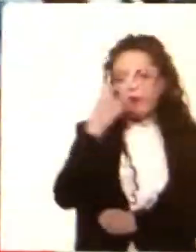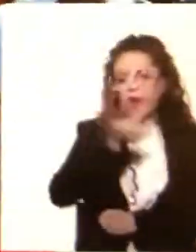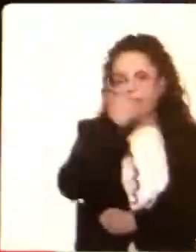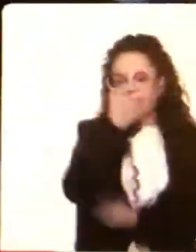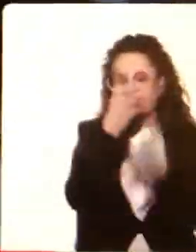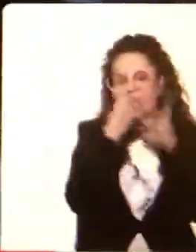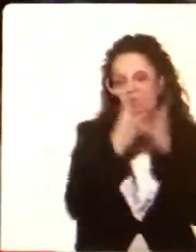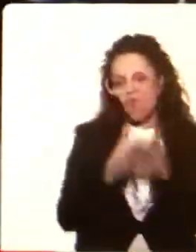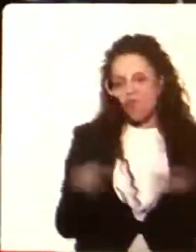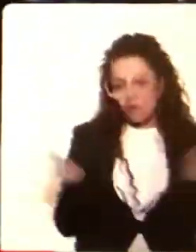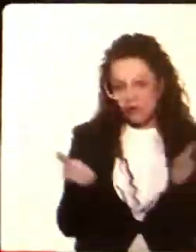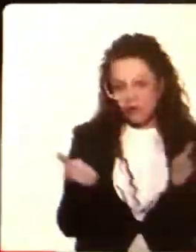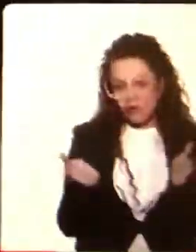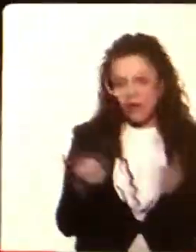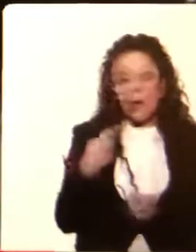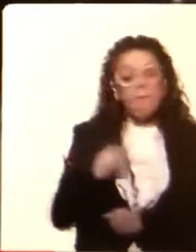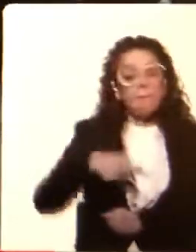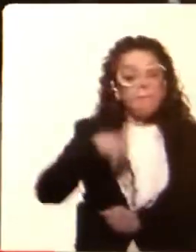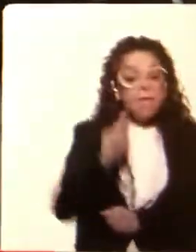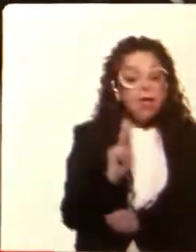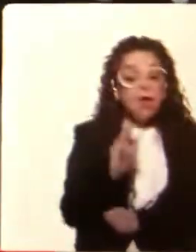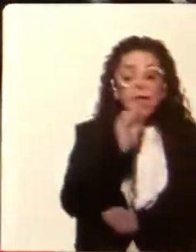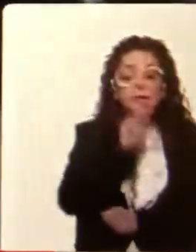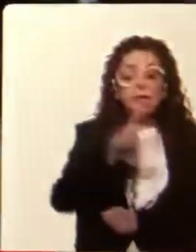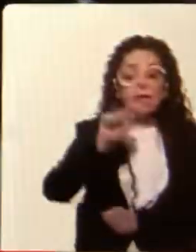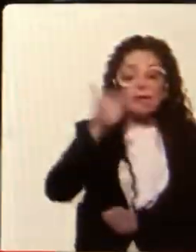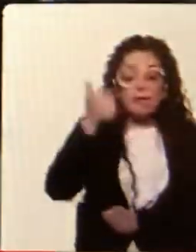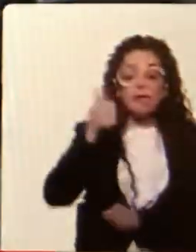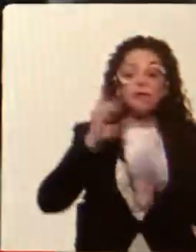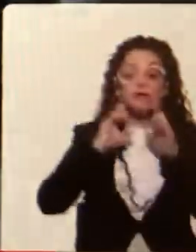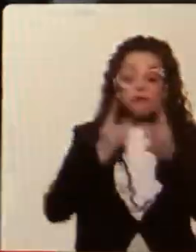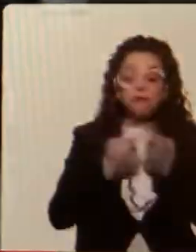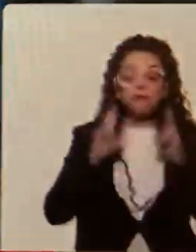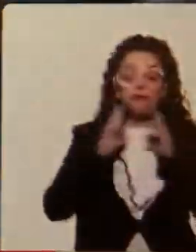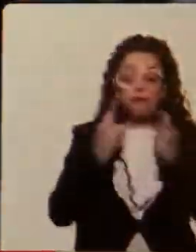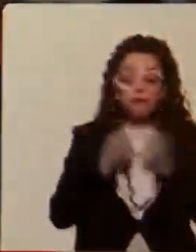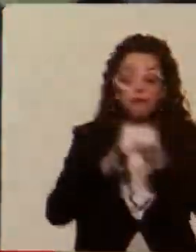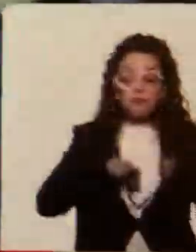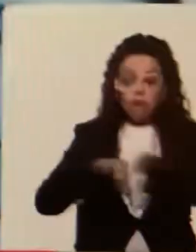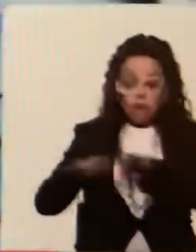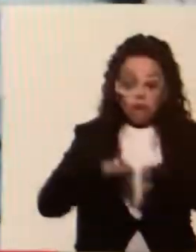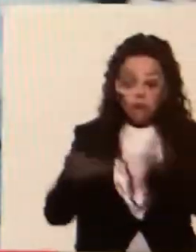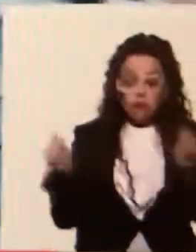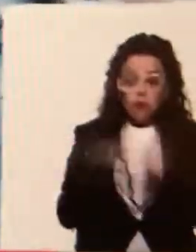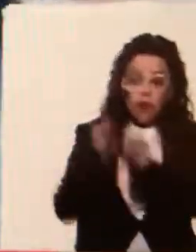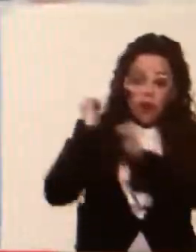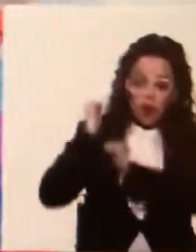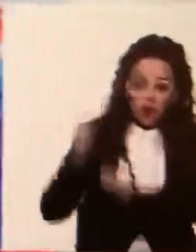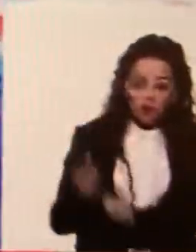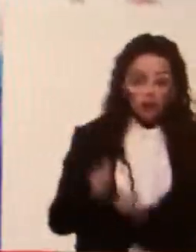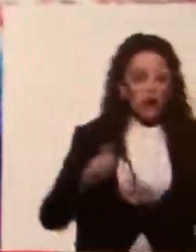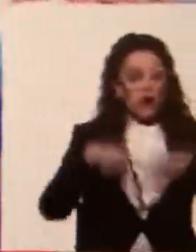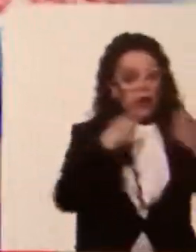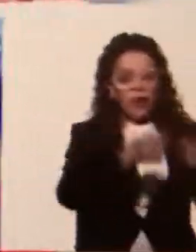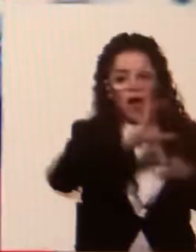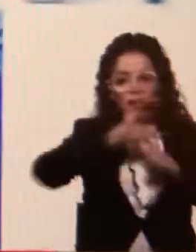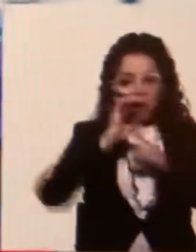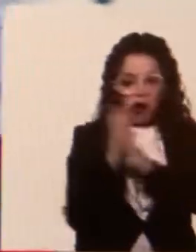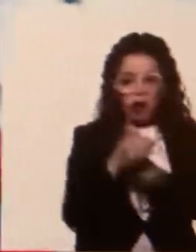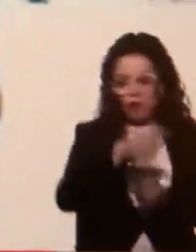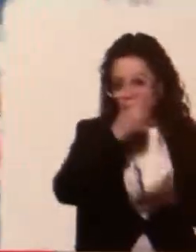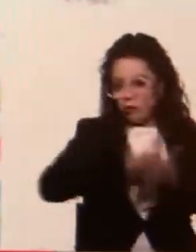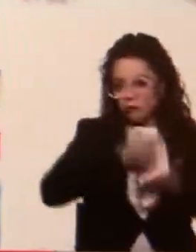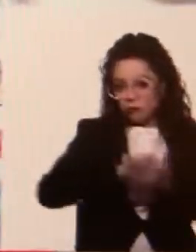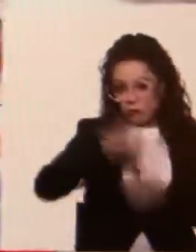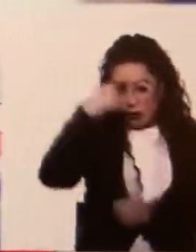Humanos abogaron porque los dejaran en libertad argumentando violación a sus